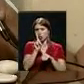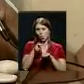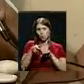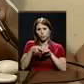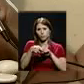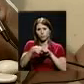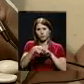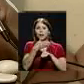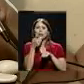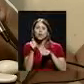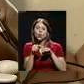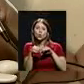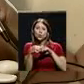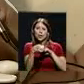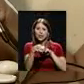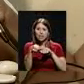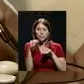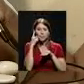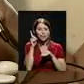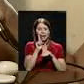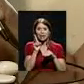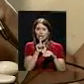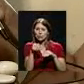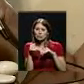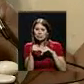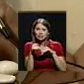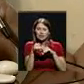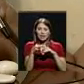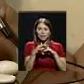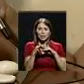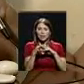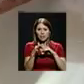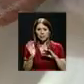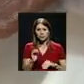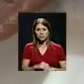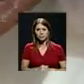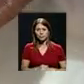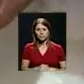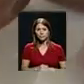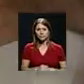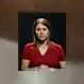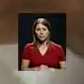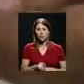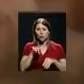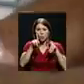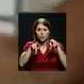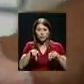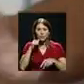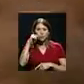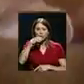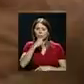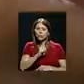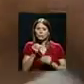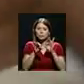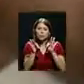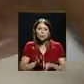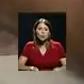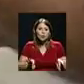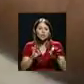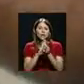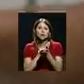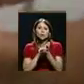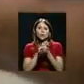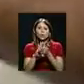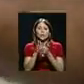utilice lima para que no se vayan a lastimar los bordes de la piel que están cerca de la uña en un adulto mayor es fundamental el aceo